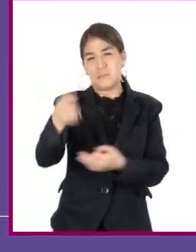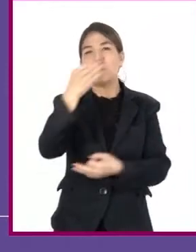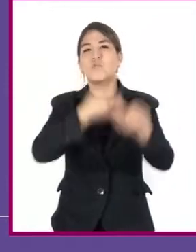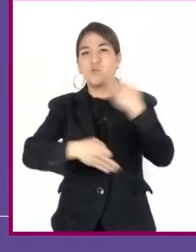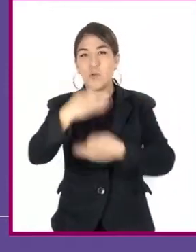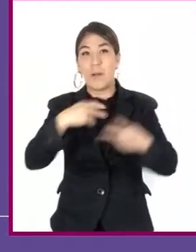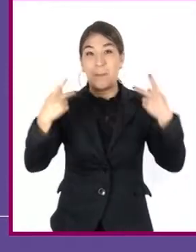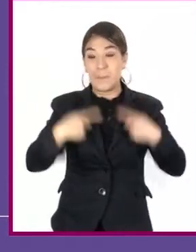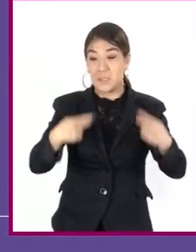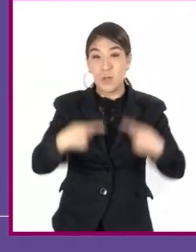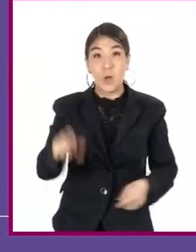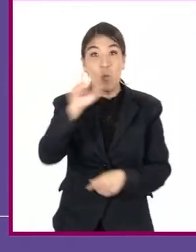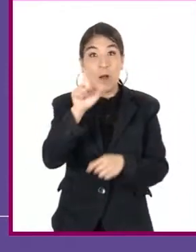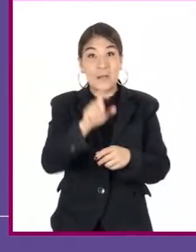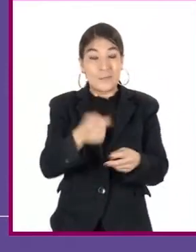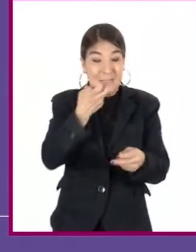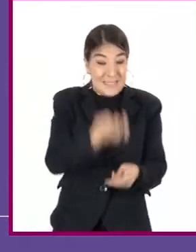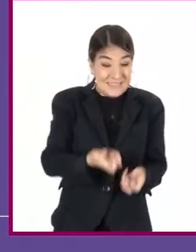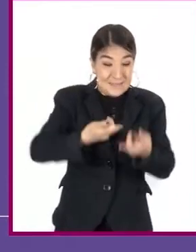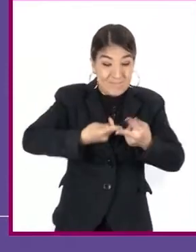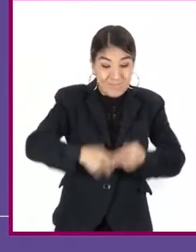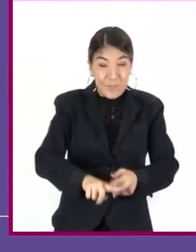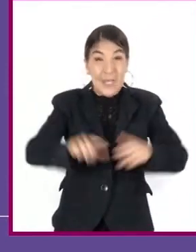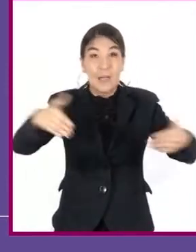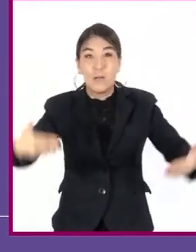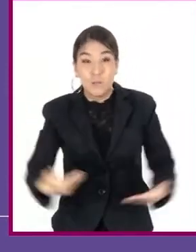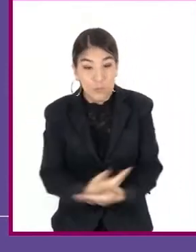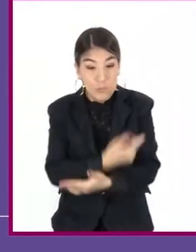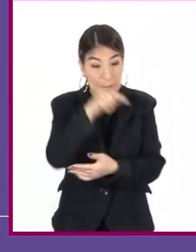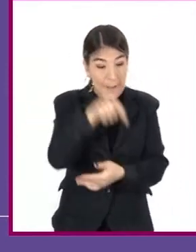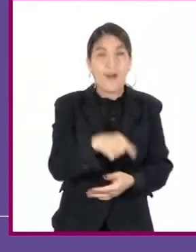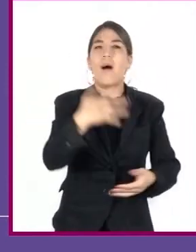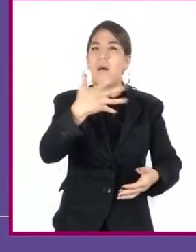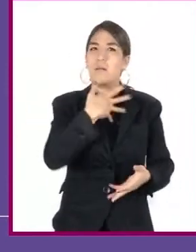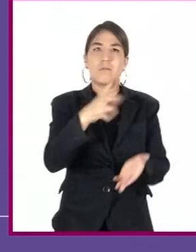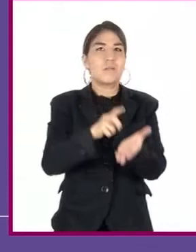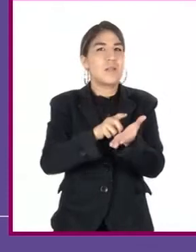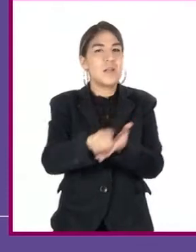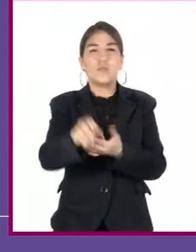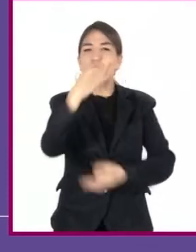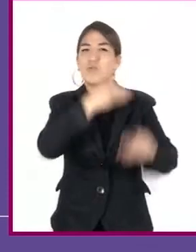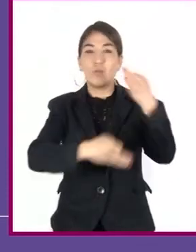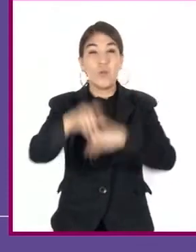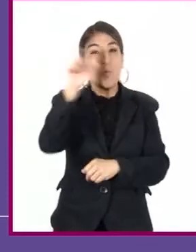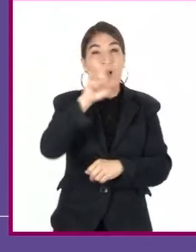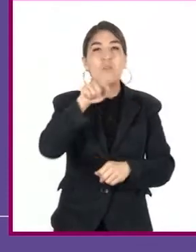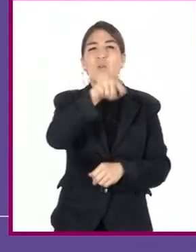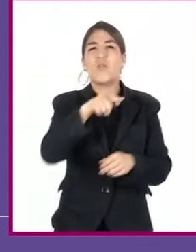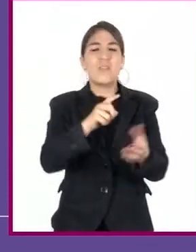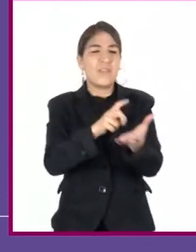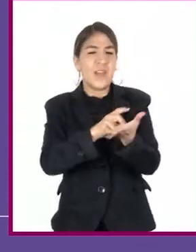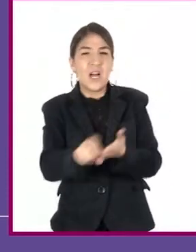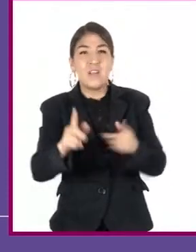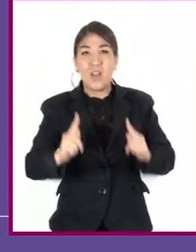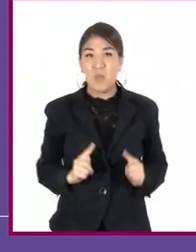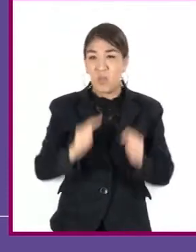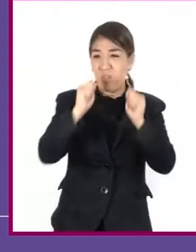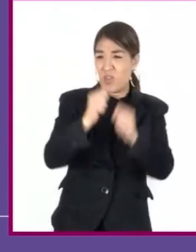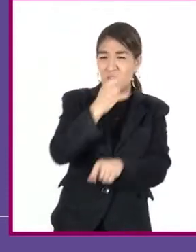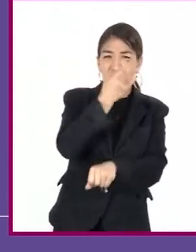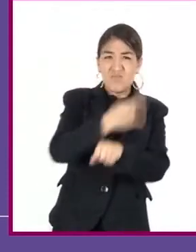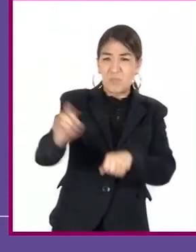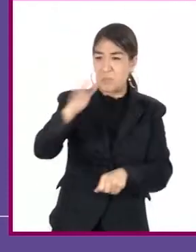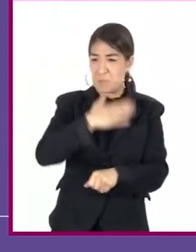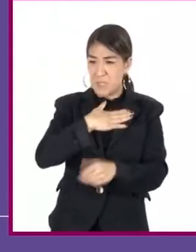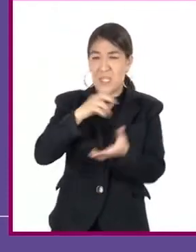derechos que deben ser respetados por igual, sin excepción de nadie. Cuando nuestros derechos son violentados, debemos de pedir ayuda y acudir